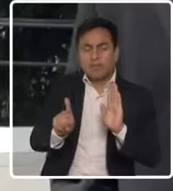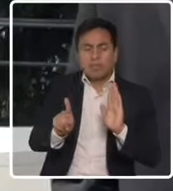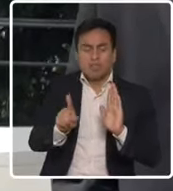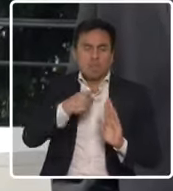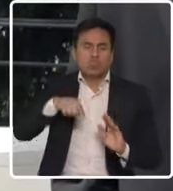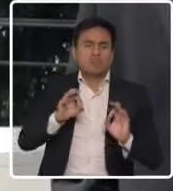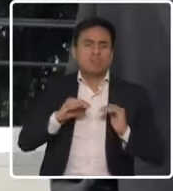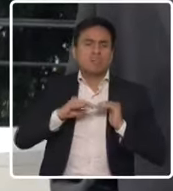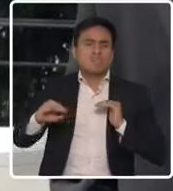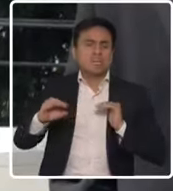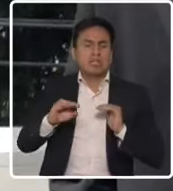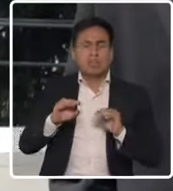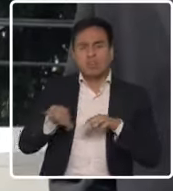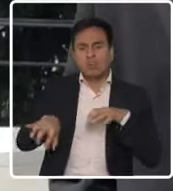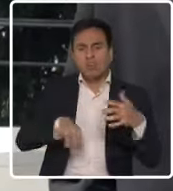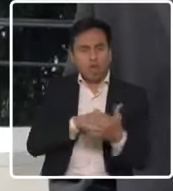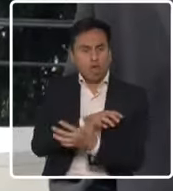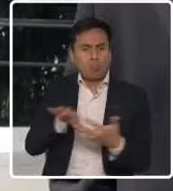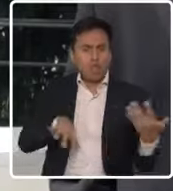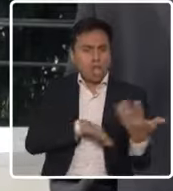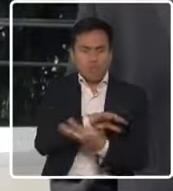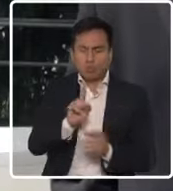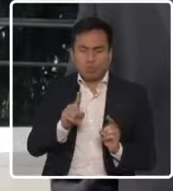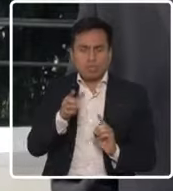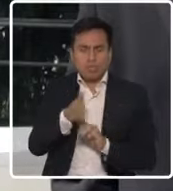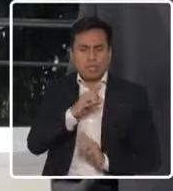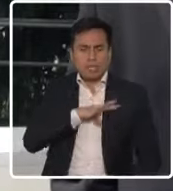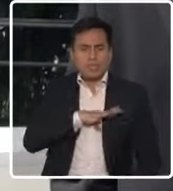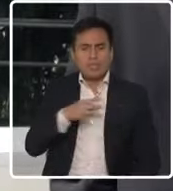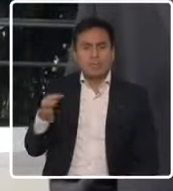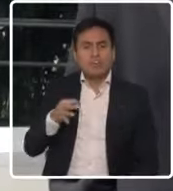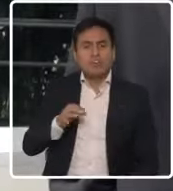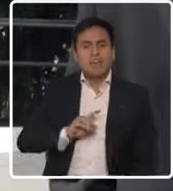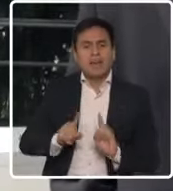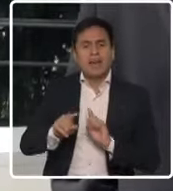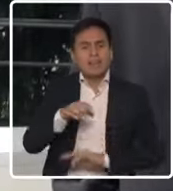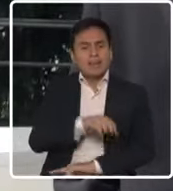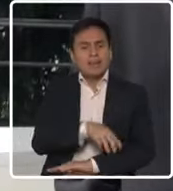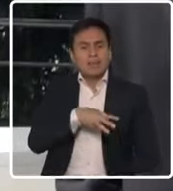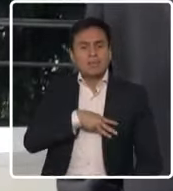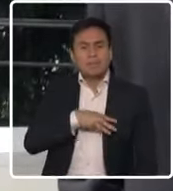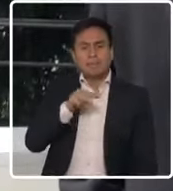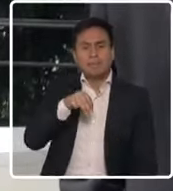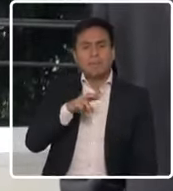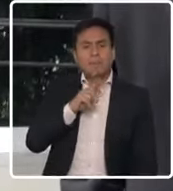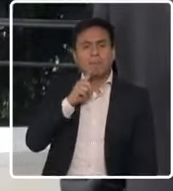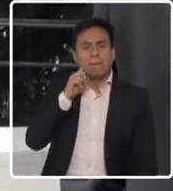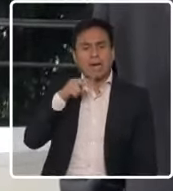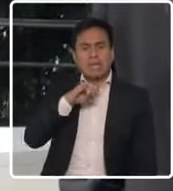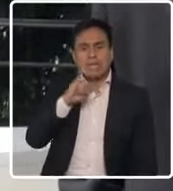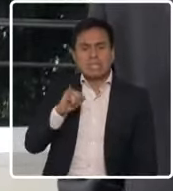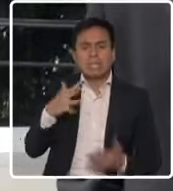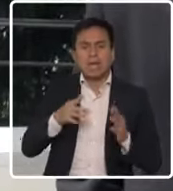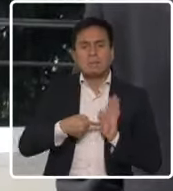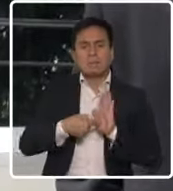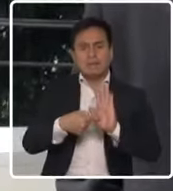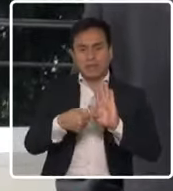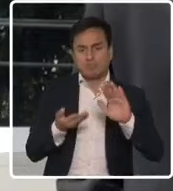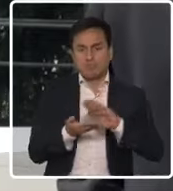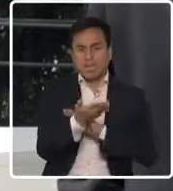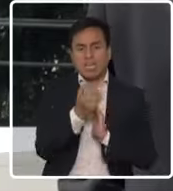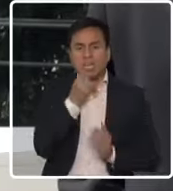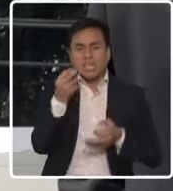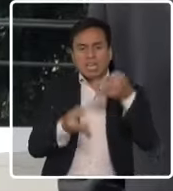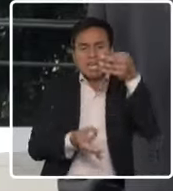no vamos a normalizar estos hechos violentos de nuestra patria. Como dijo nuestra delegada de la región metropolitana, Constanza Martínez, ya estamos presentando